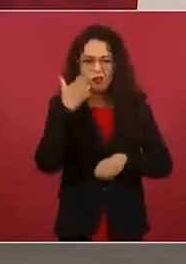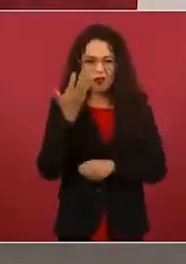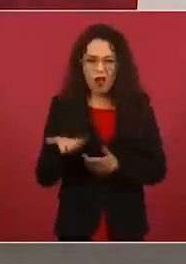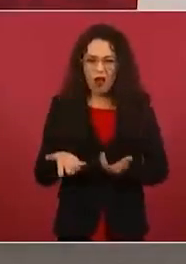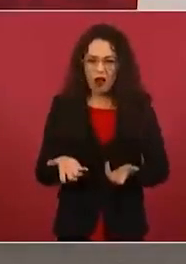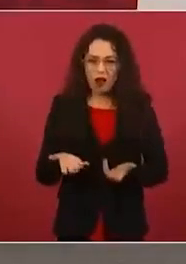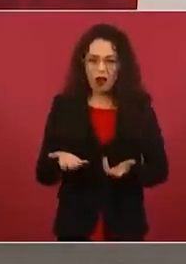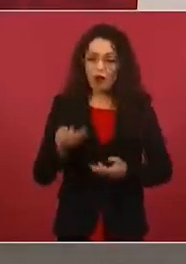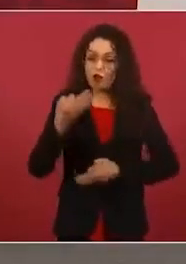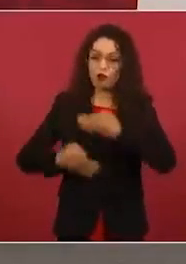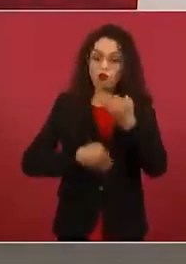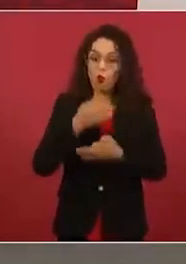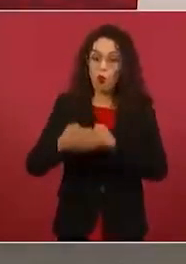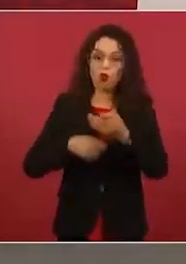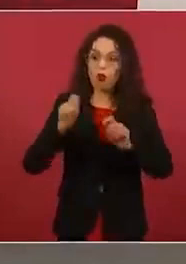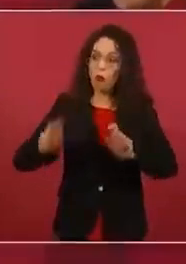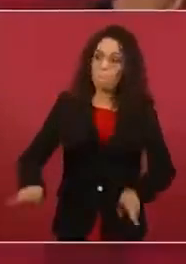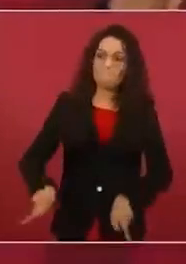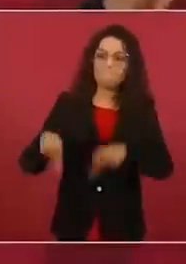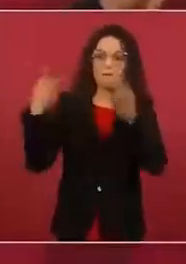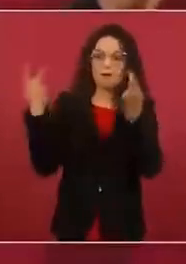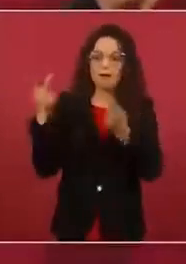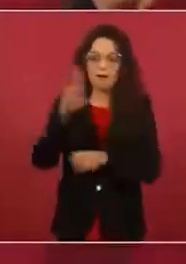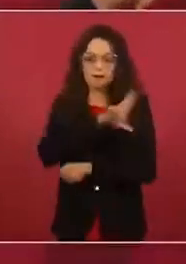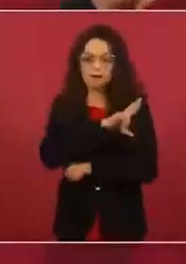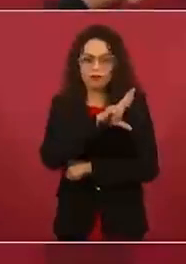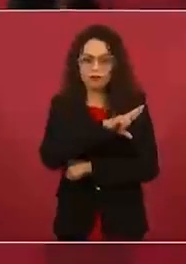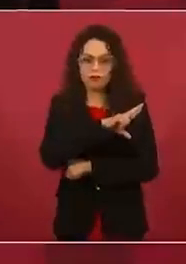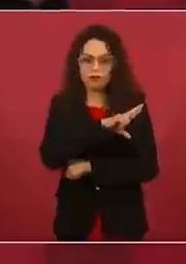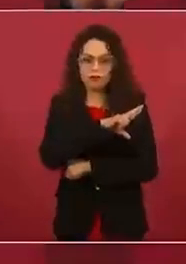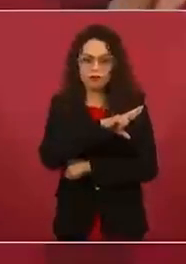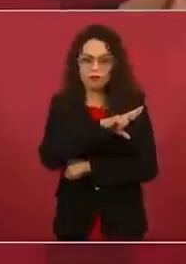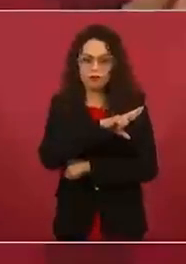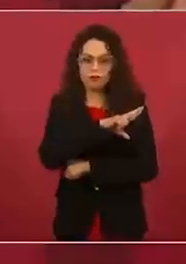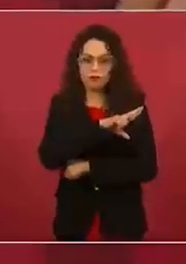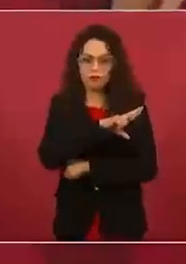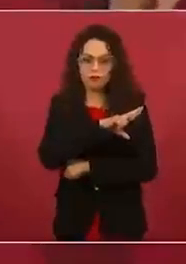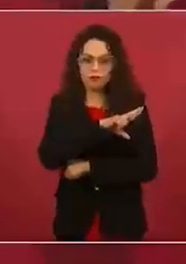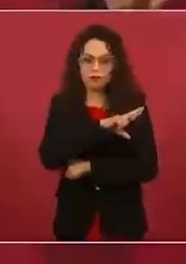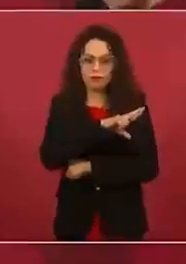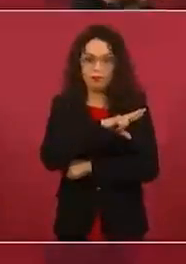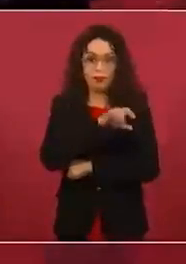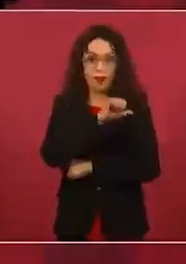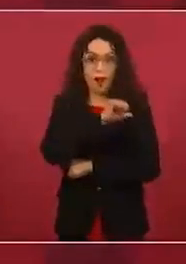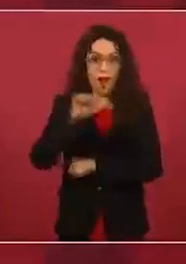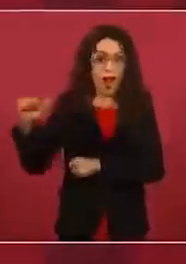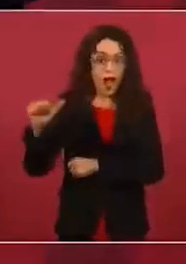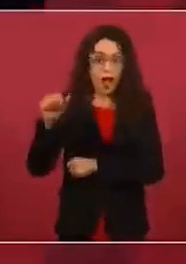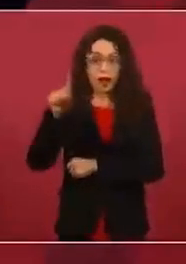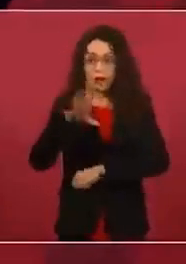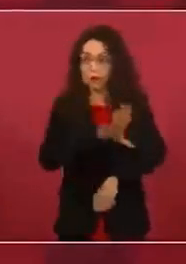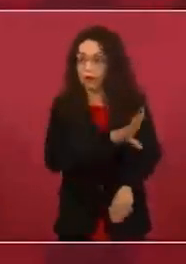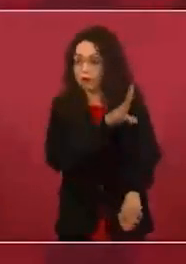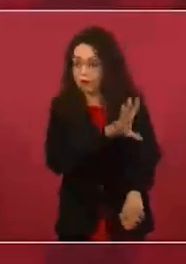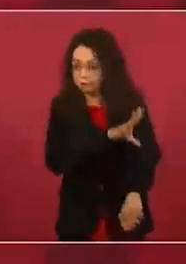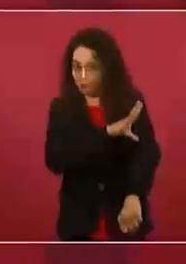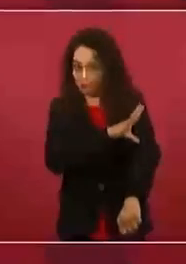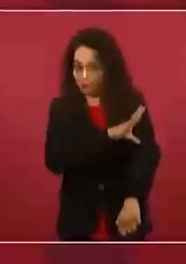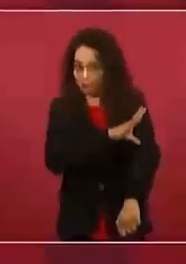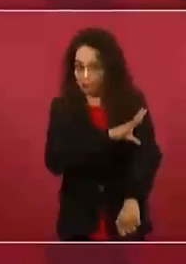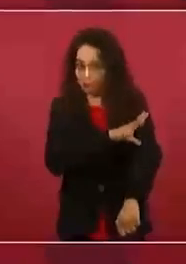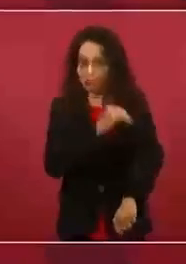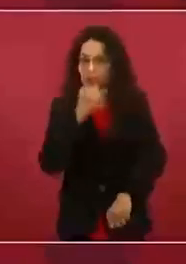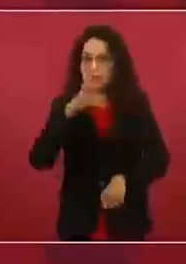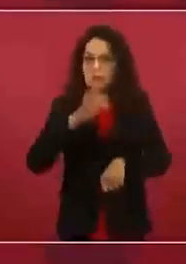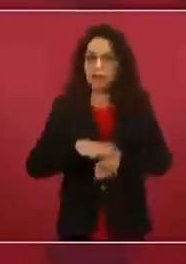dejando todo el mercado del sector energético a las empresas, sobre todo